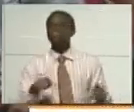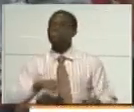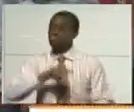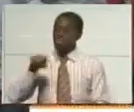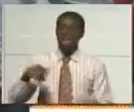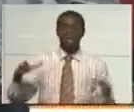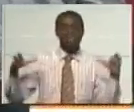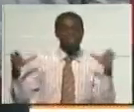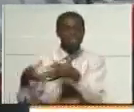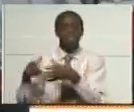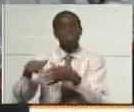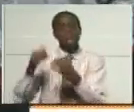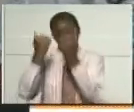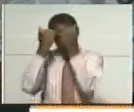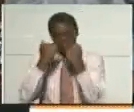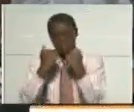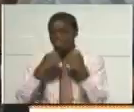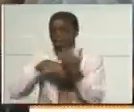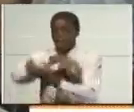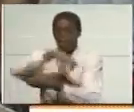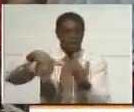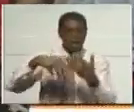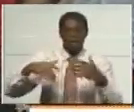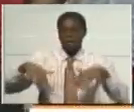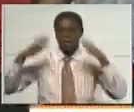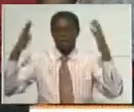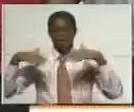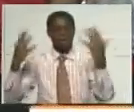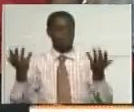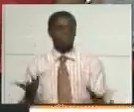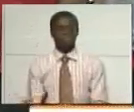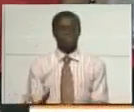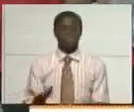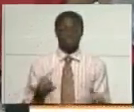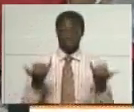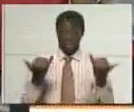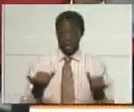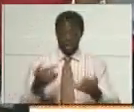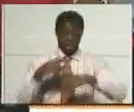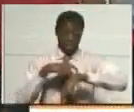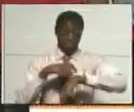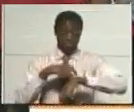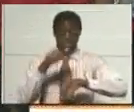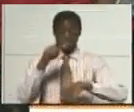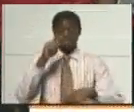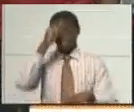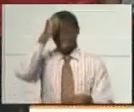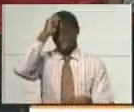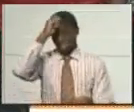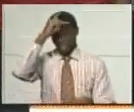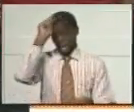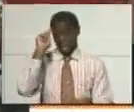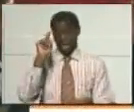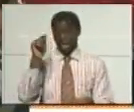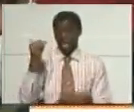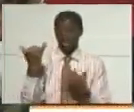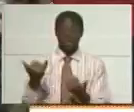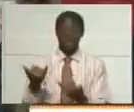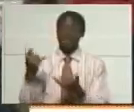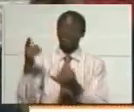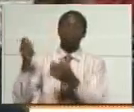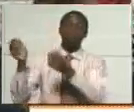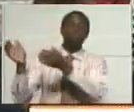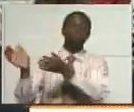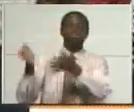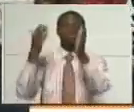terroristas. A esta hora, me informa el vicepresidente Tarek, Diosdado, estamos evacuando a